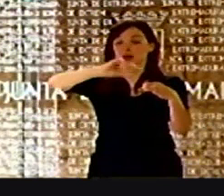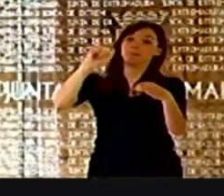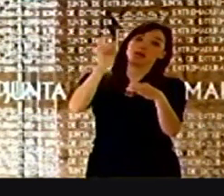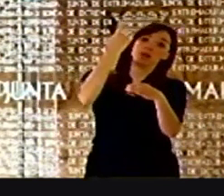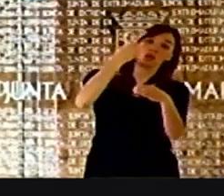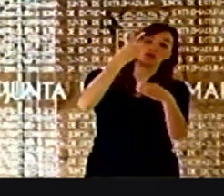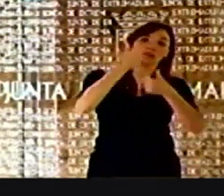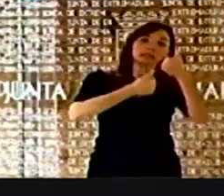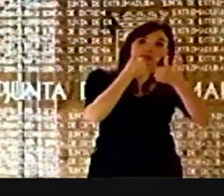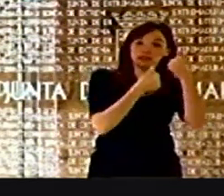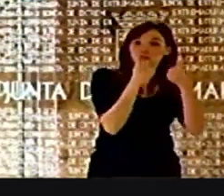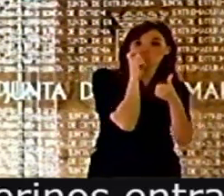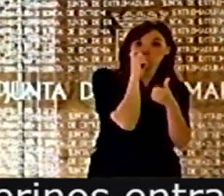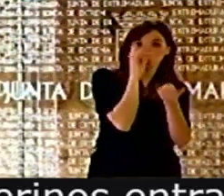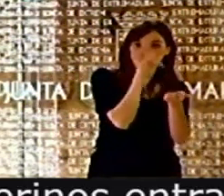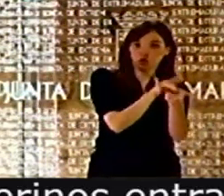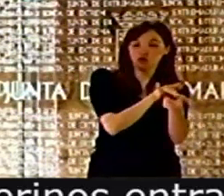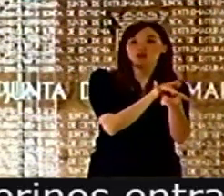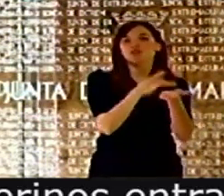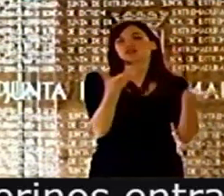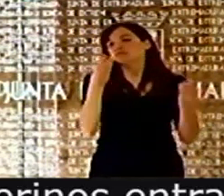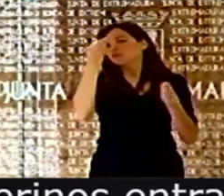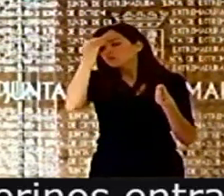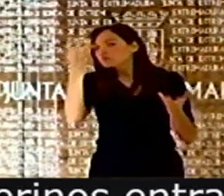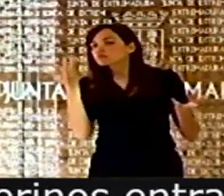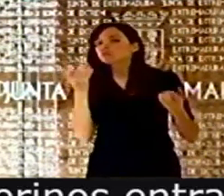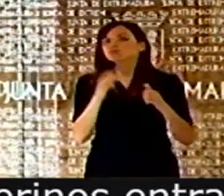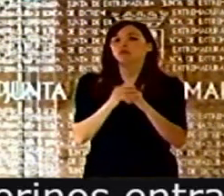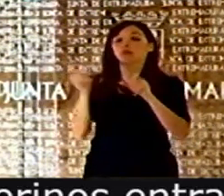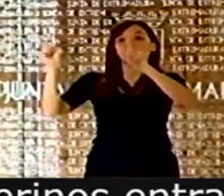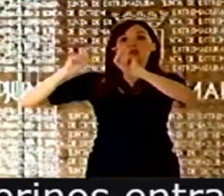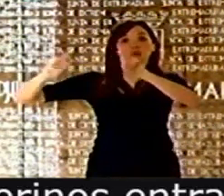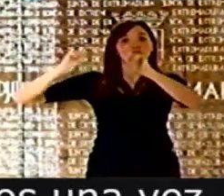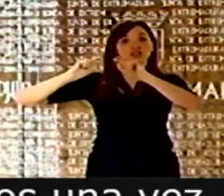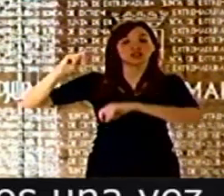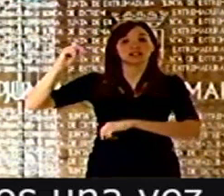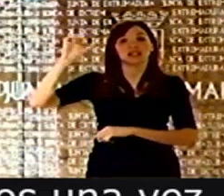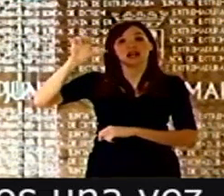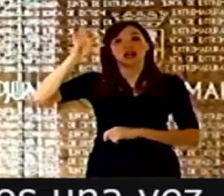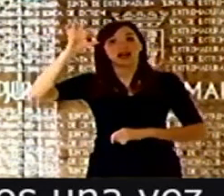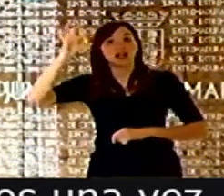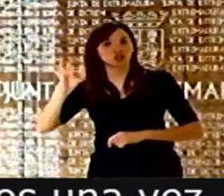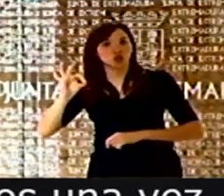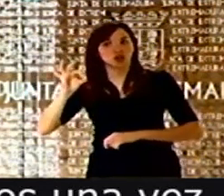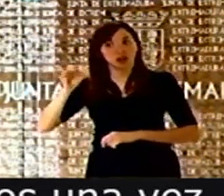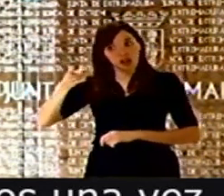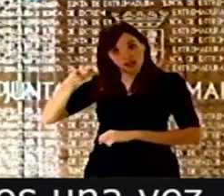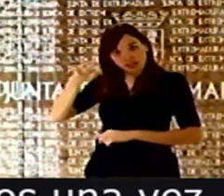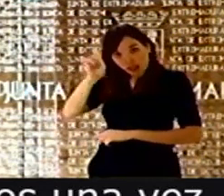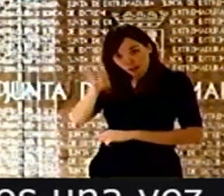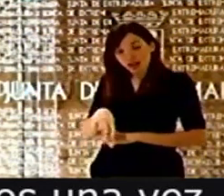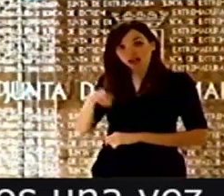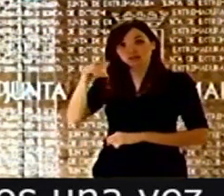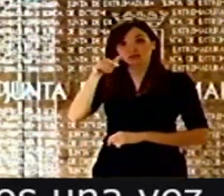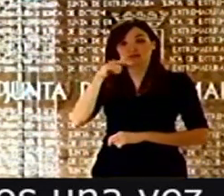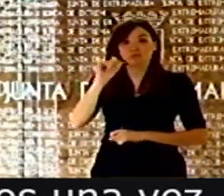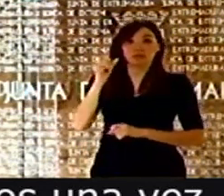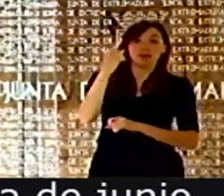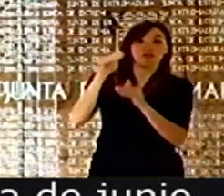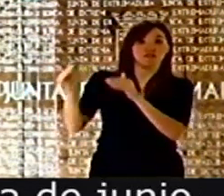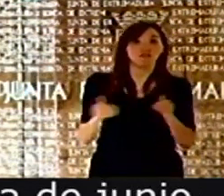de selección de ahora de junio. Entiendo que para los profesores, los de secundaria, será también de aplicación una vez que se produzcan las